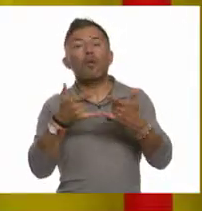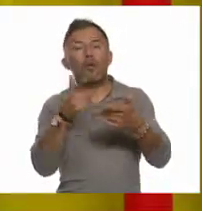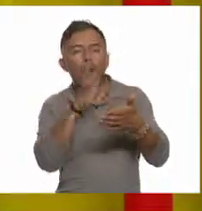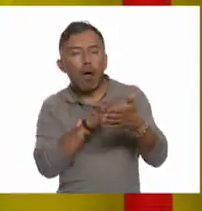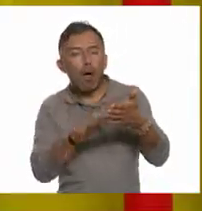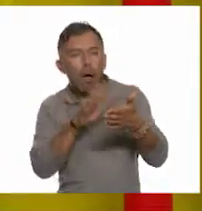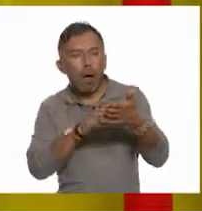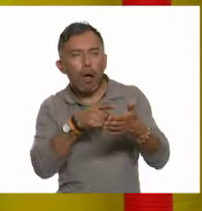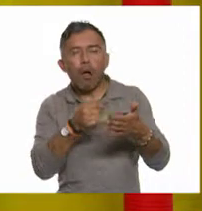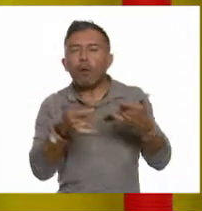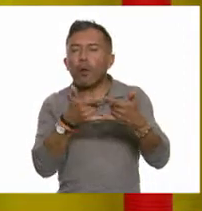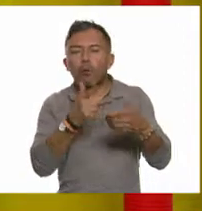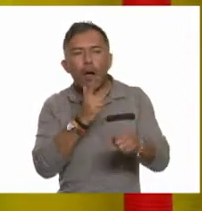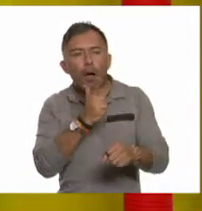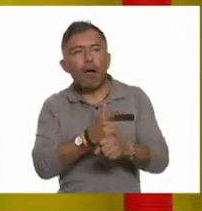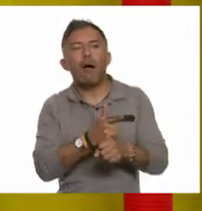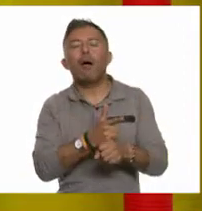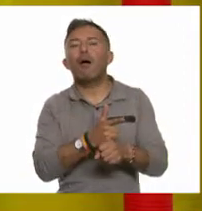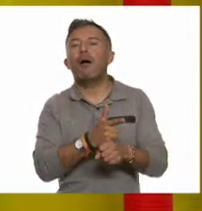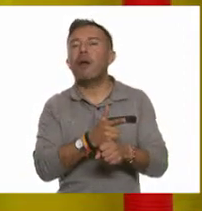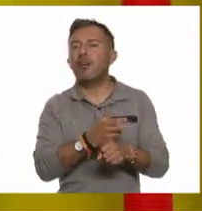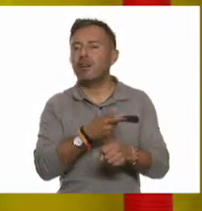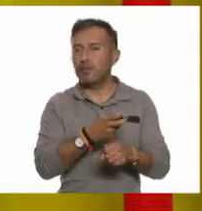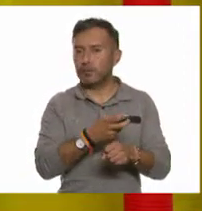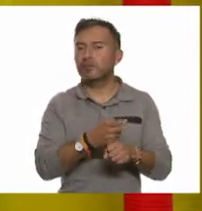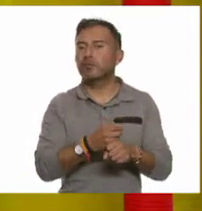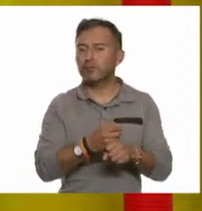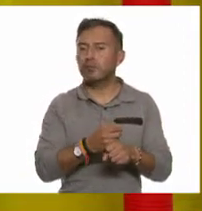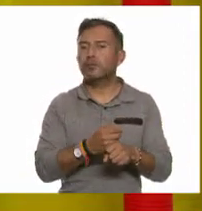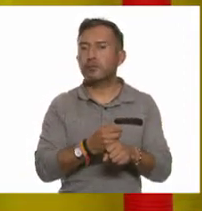y entonces en el cuento identificamos estos